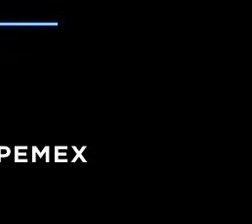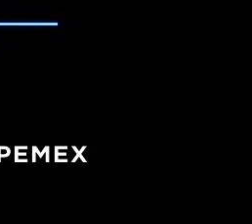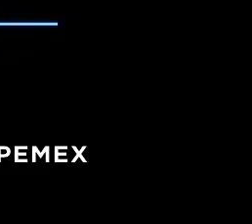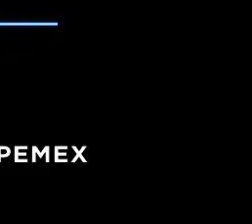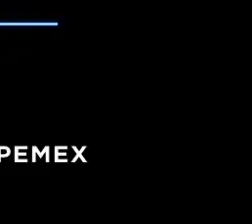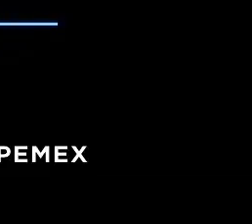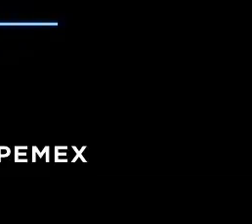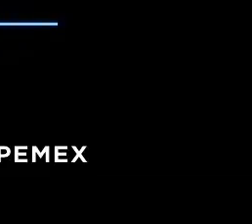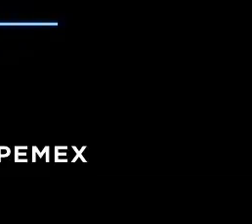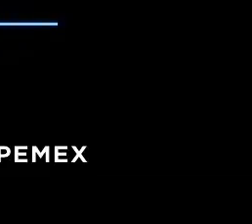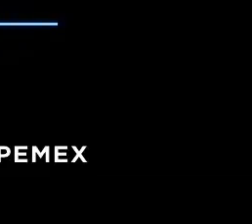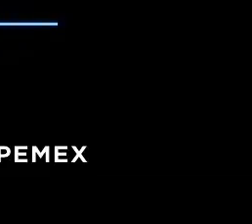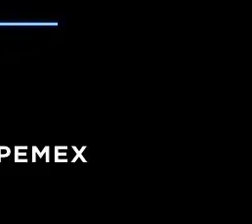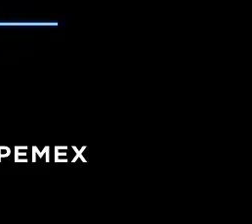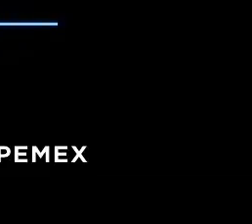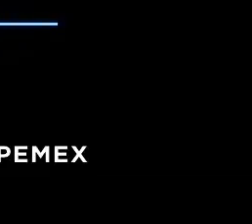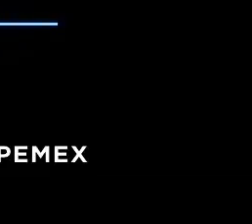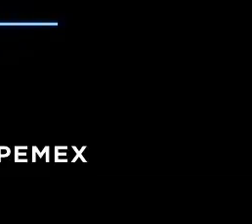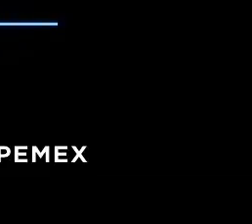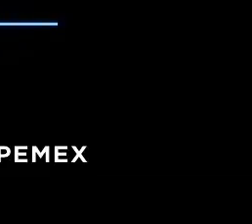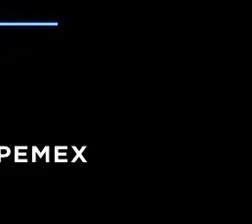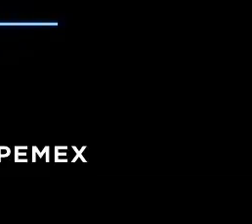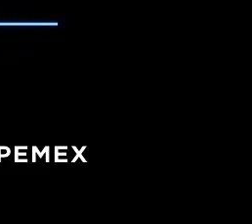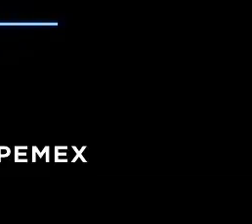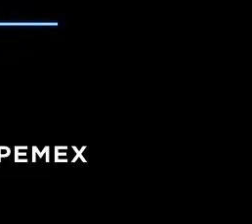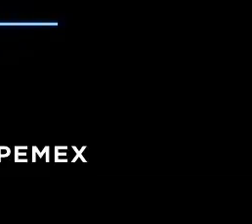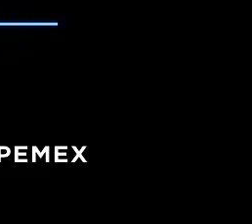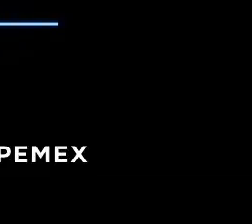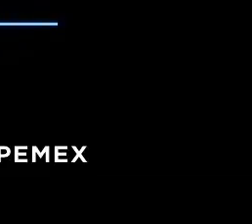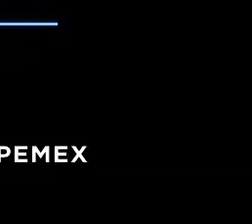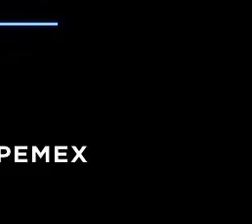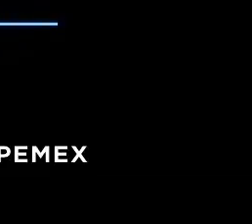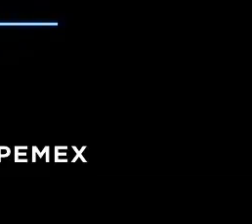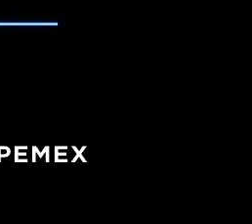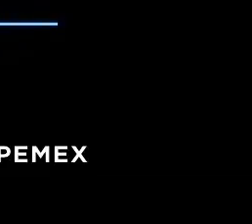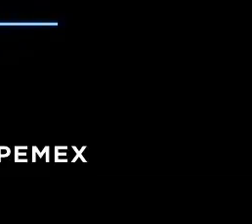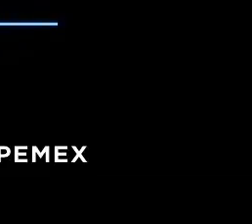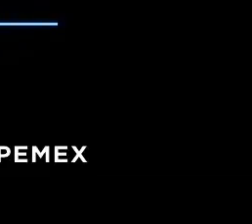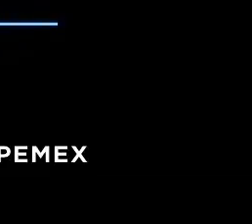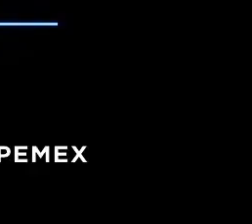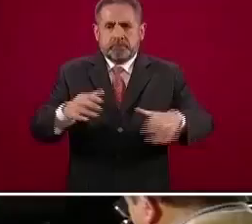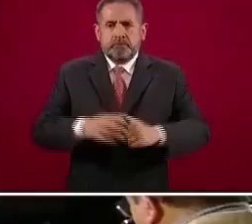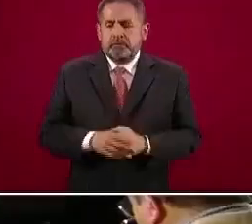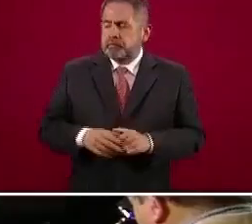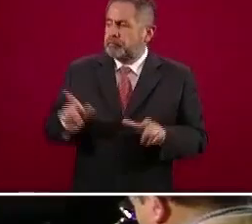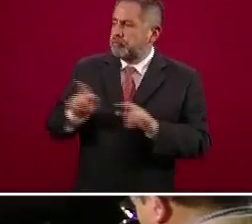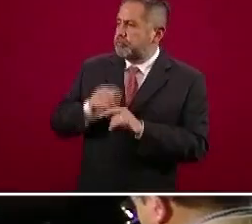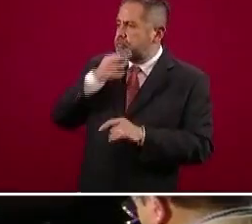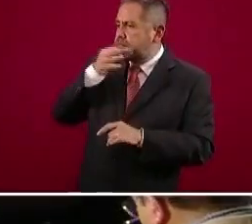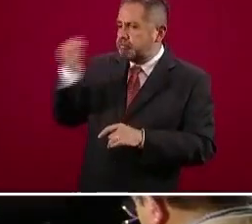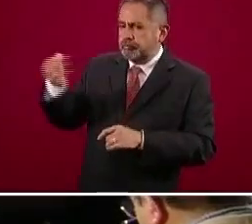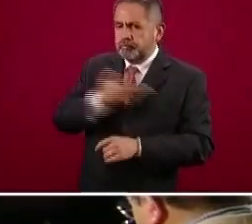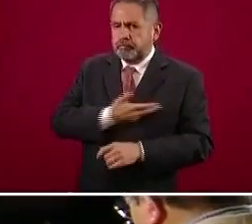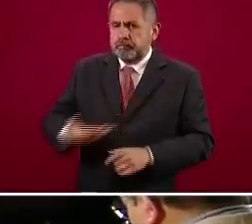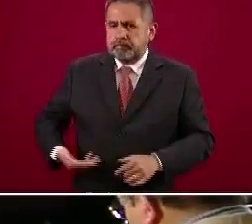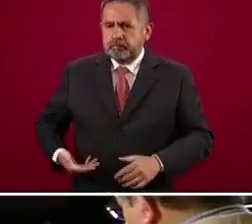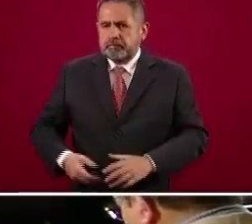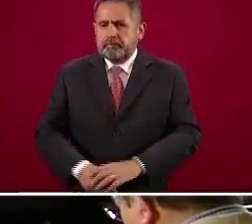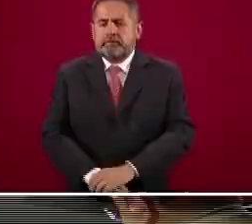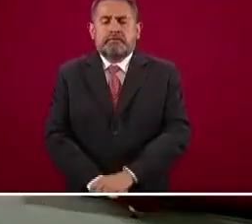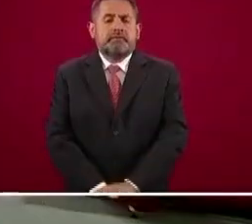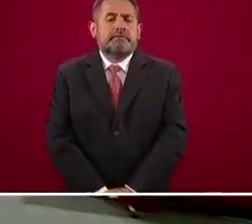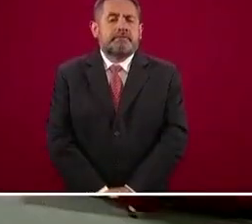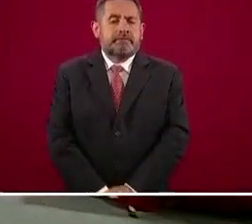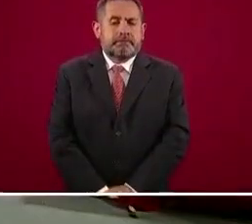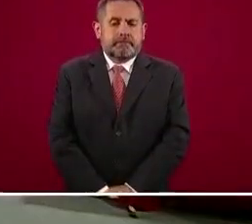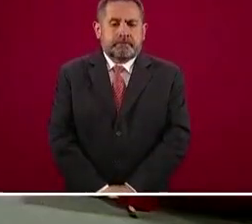a 1.323 en 2019, aunque el monto de lo extraído cayó en un 55%. Al respecto, el presidente dijo que se investiga